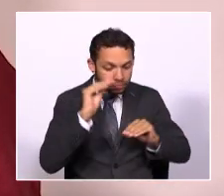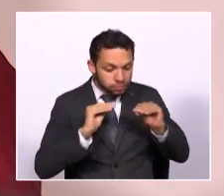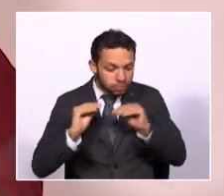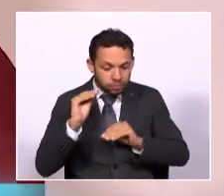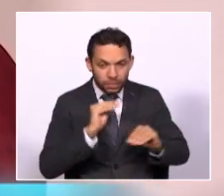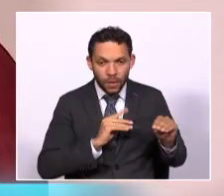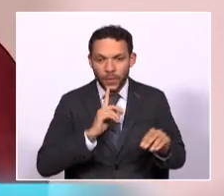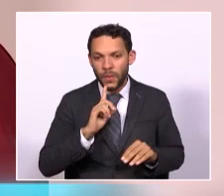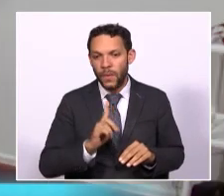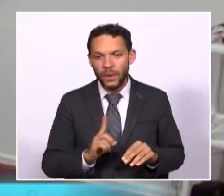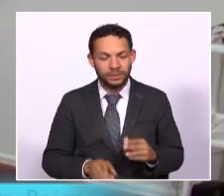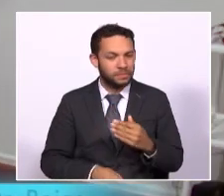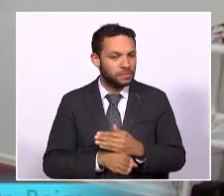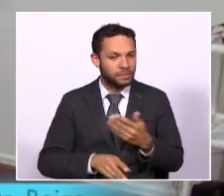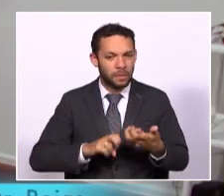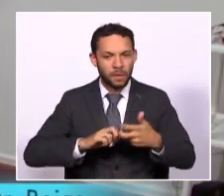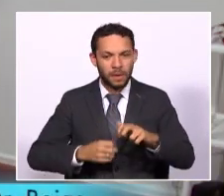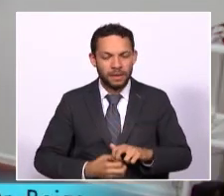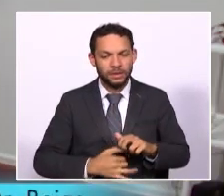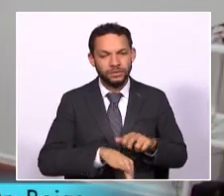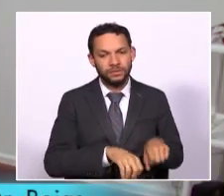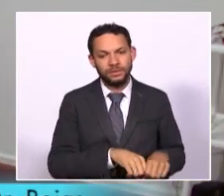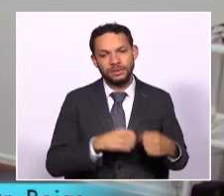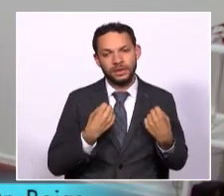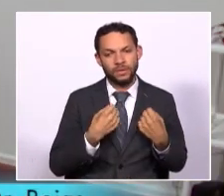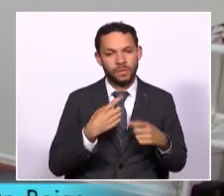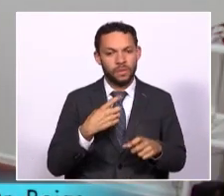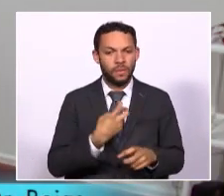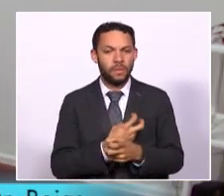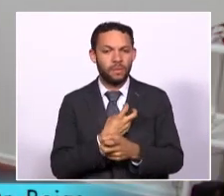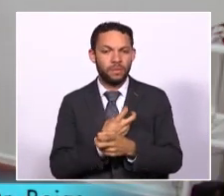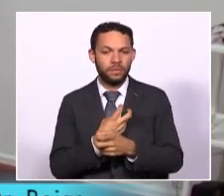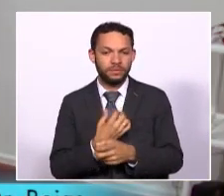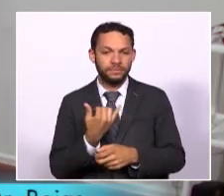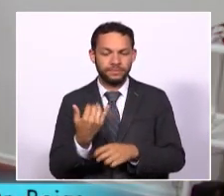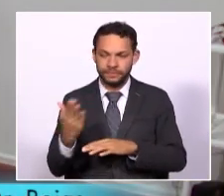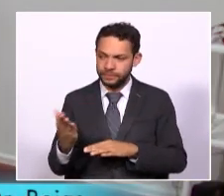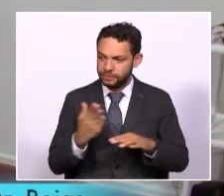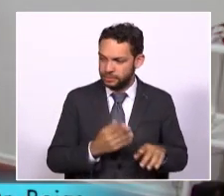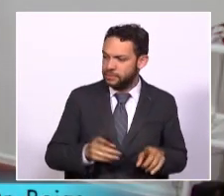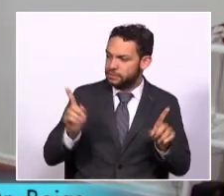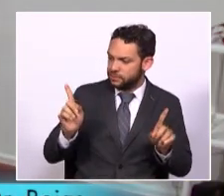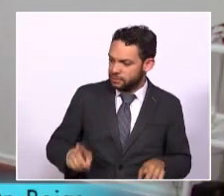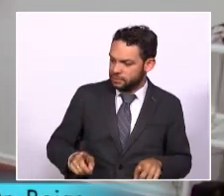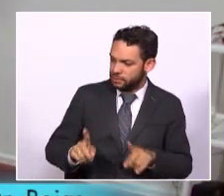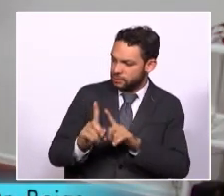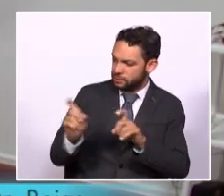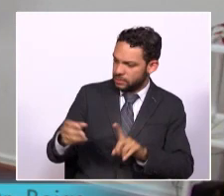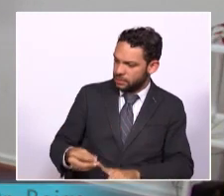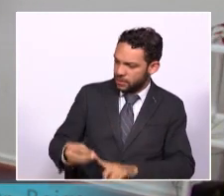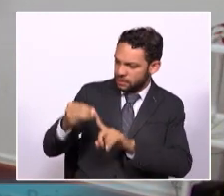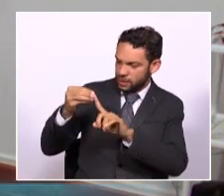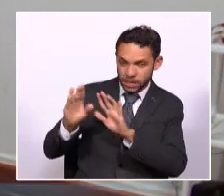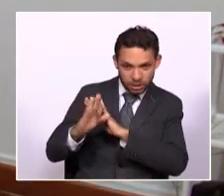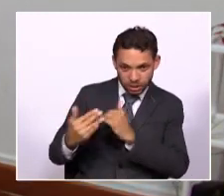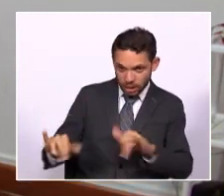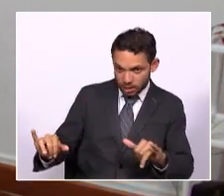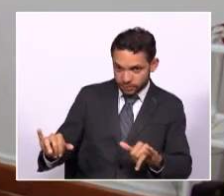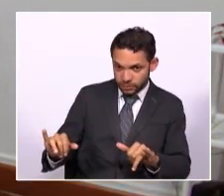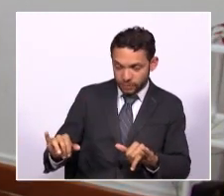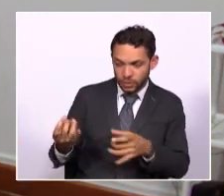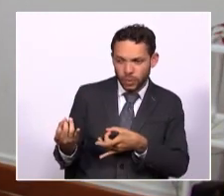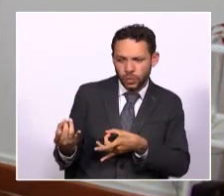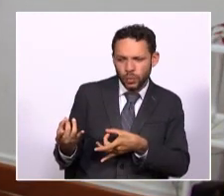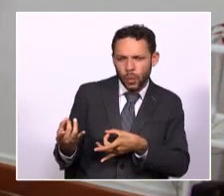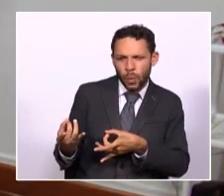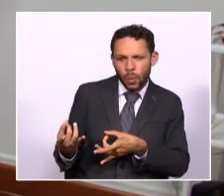en un daño estructural, específicamente columna. Bueno, ahora vamos a entrar en materia. Ya está el dolor, vamos a